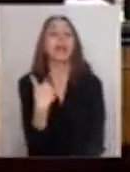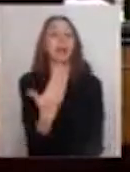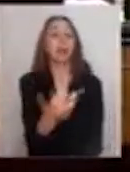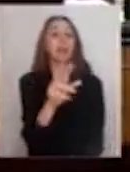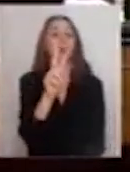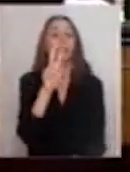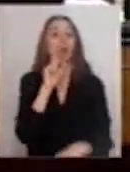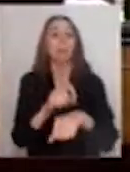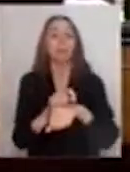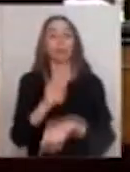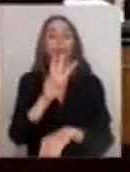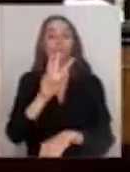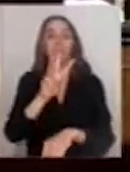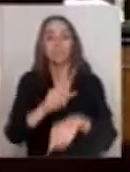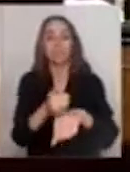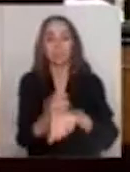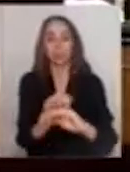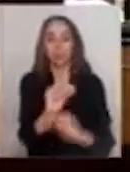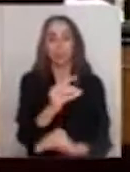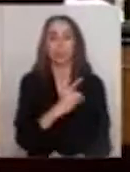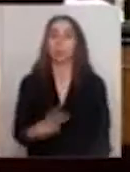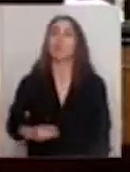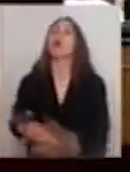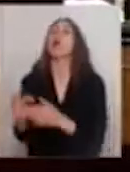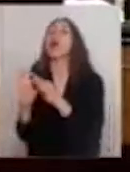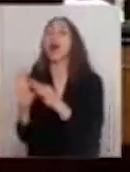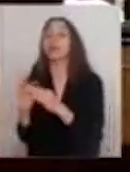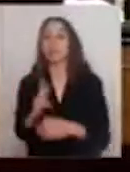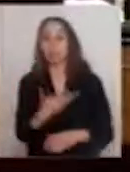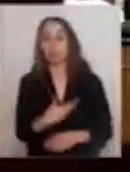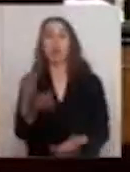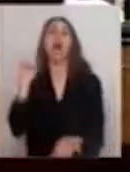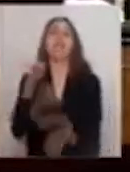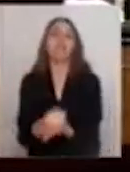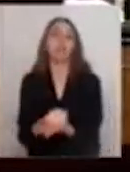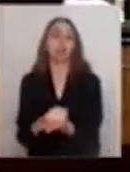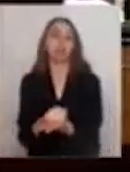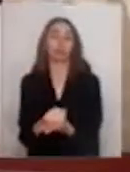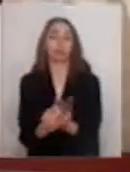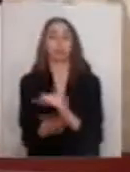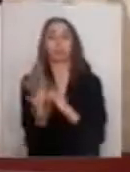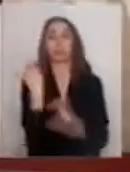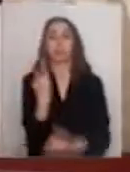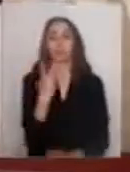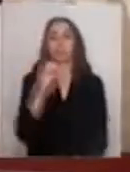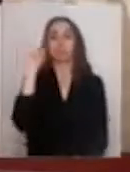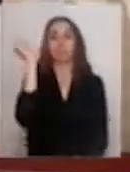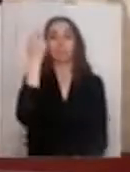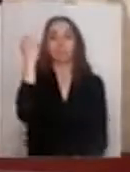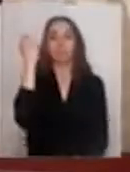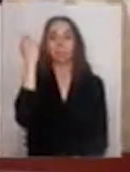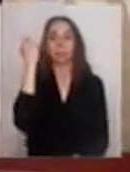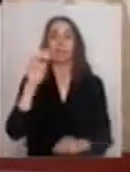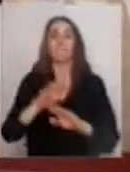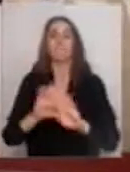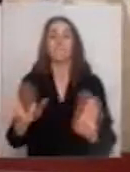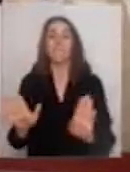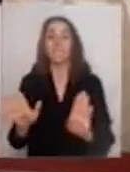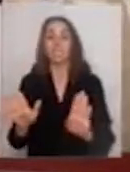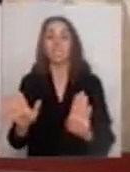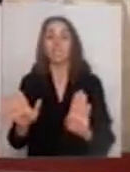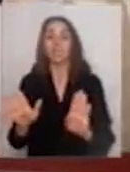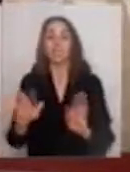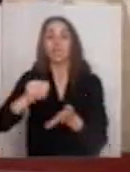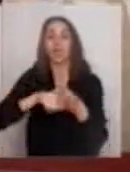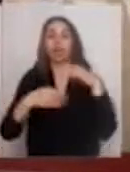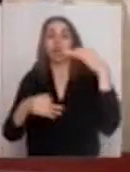2 minutos y 43 segundos, diputado. Gracias, señor presidente. Un reclamo. Este pasado 30 de septiembre se puso fin a los contratos de quienes